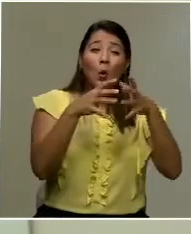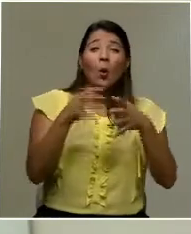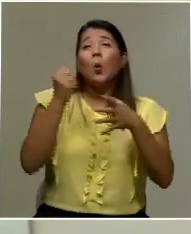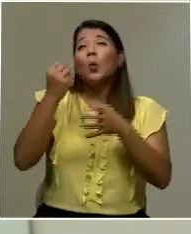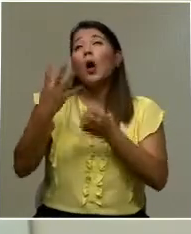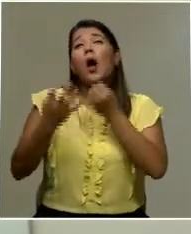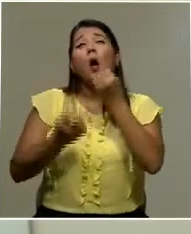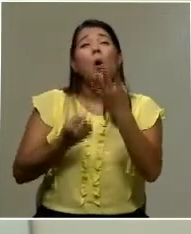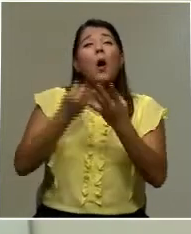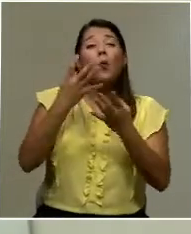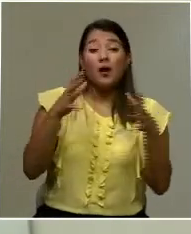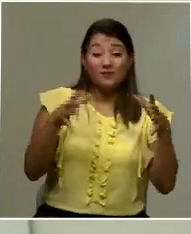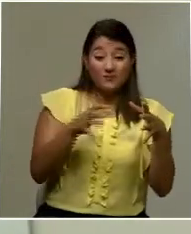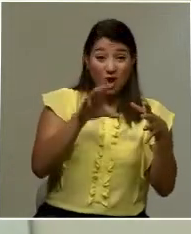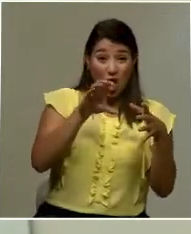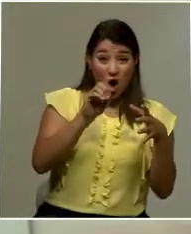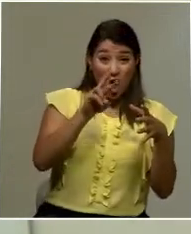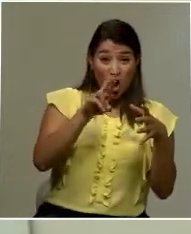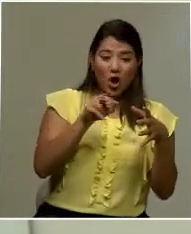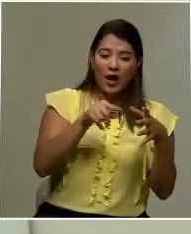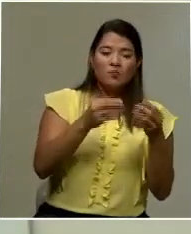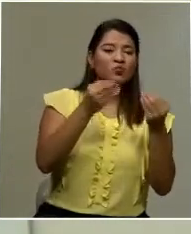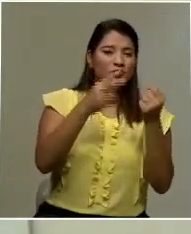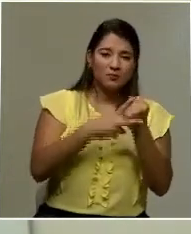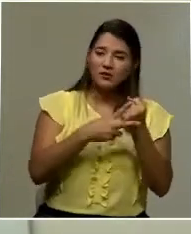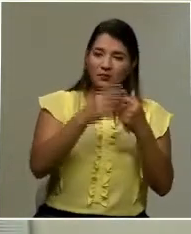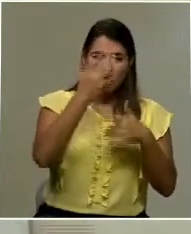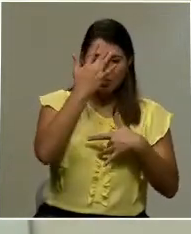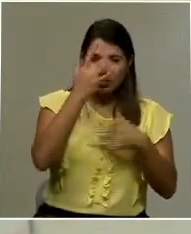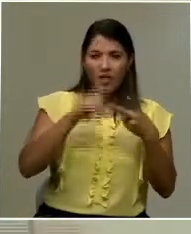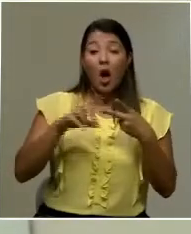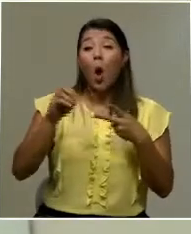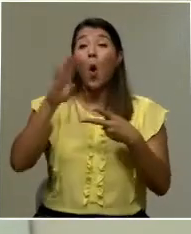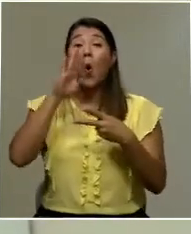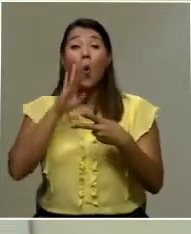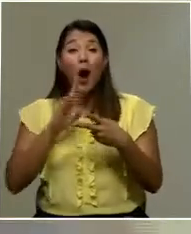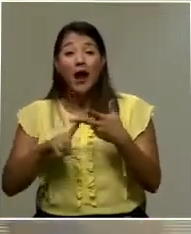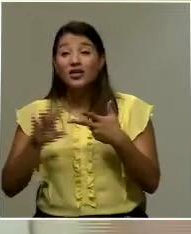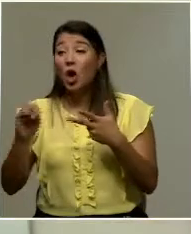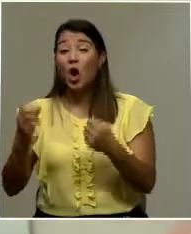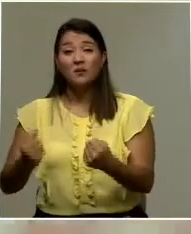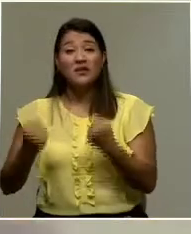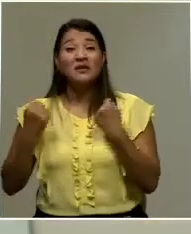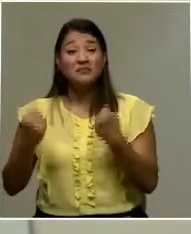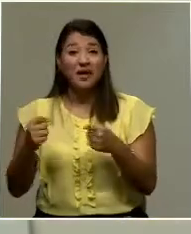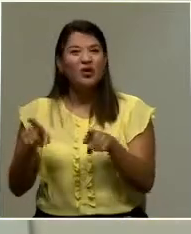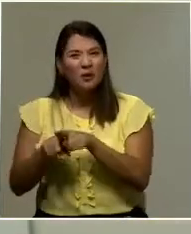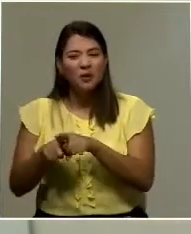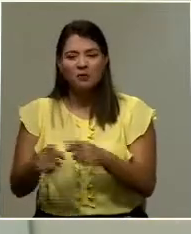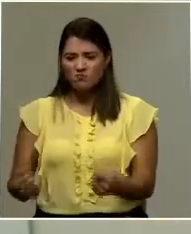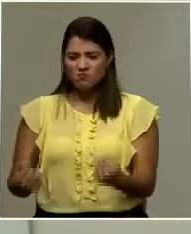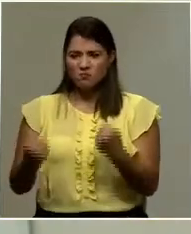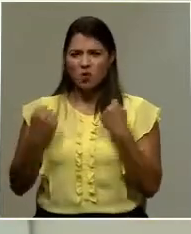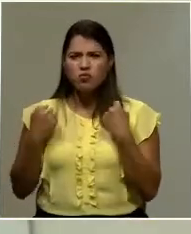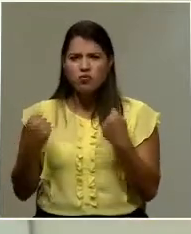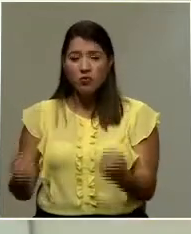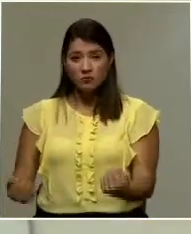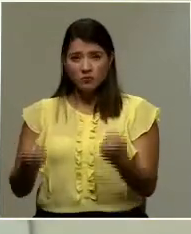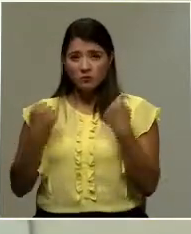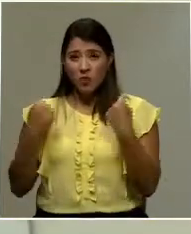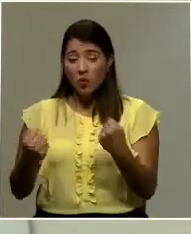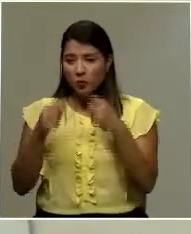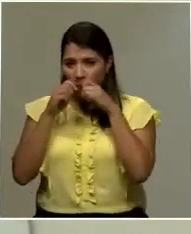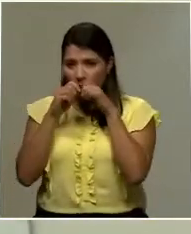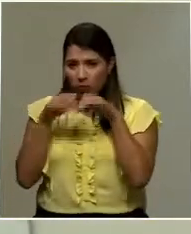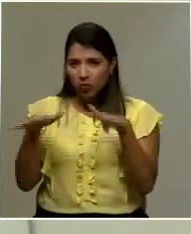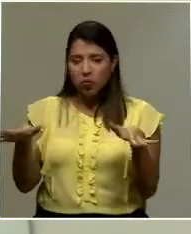muchísimos bares y muchos restaurantes y muchos gimnasios también, porque se respira muy fuerte y además estás respirando mucho aire. Pero, sin